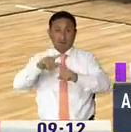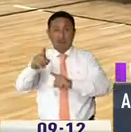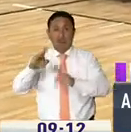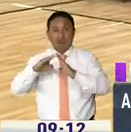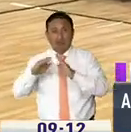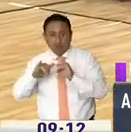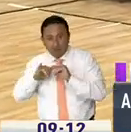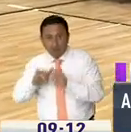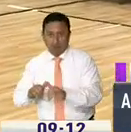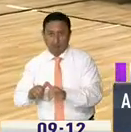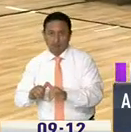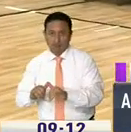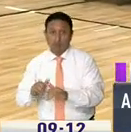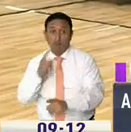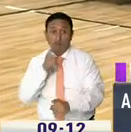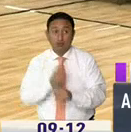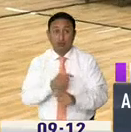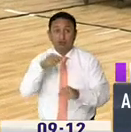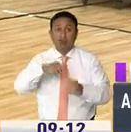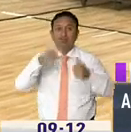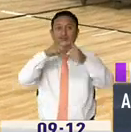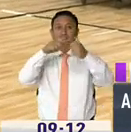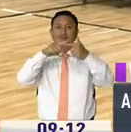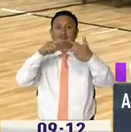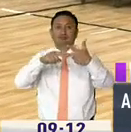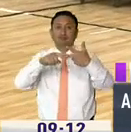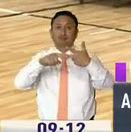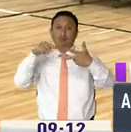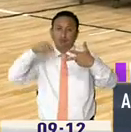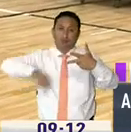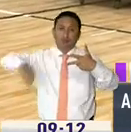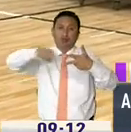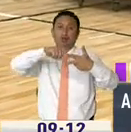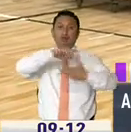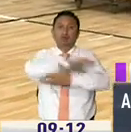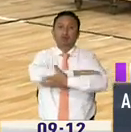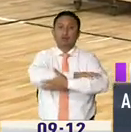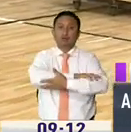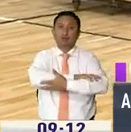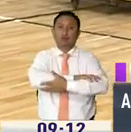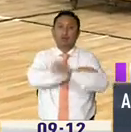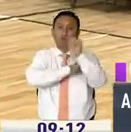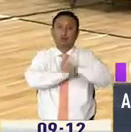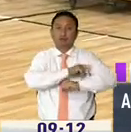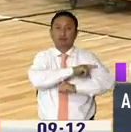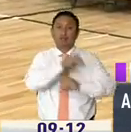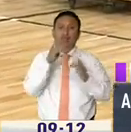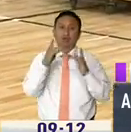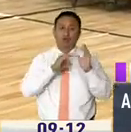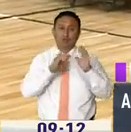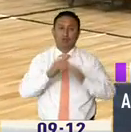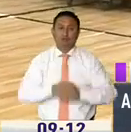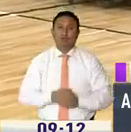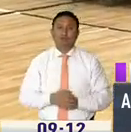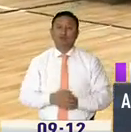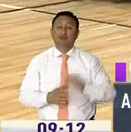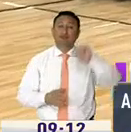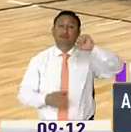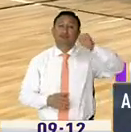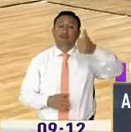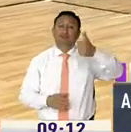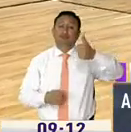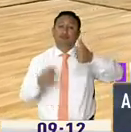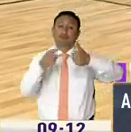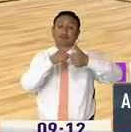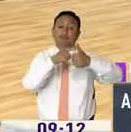en casa y por eso hemos habilitado 3 canales a través de plataformas digitales para que se puedan comunicar con nosotros. El primero